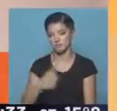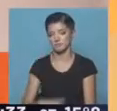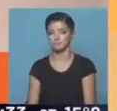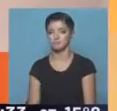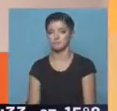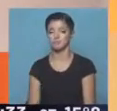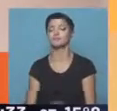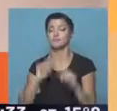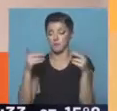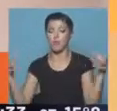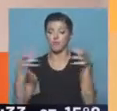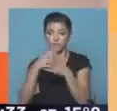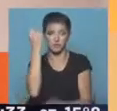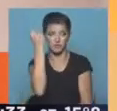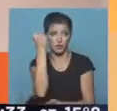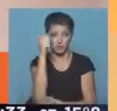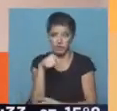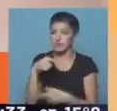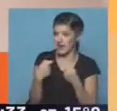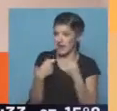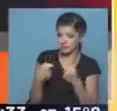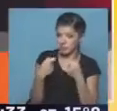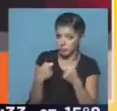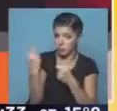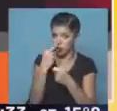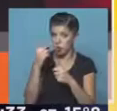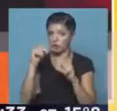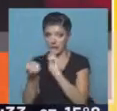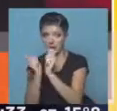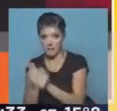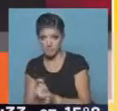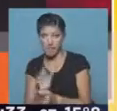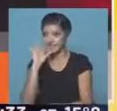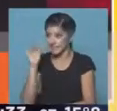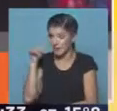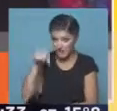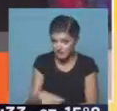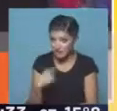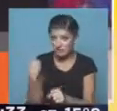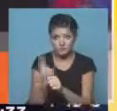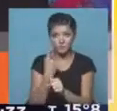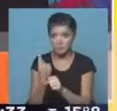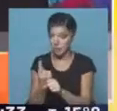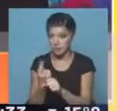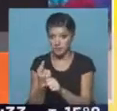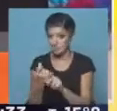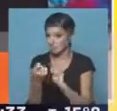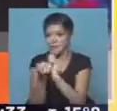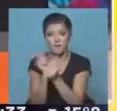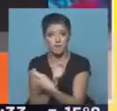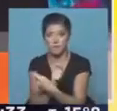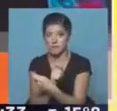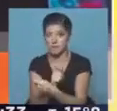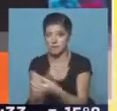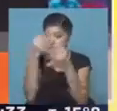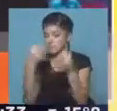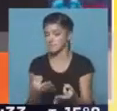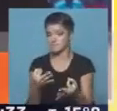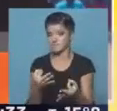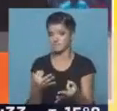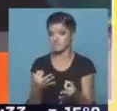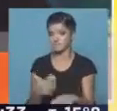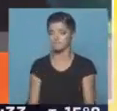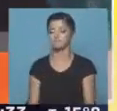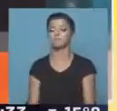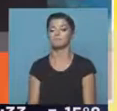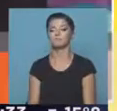los grupos económicos que están presionando por las dos reformas saben que en estas condiciones tampoco pueden tener una reforma demasiado firme. Con lo cual me